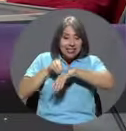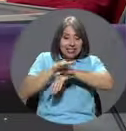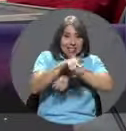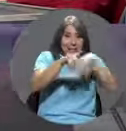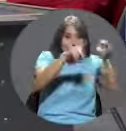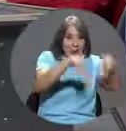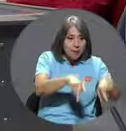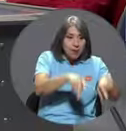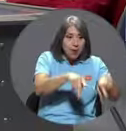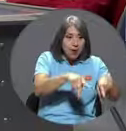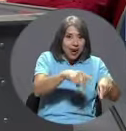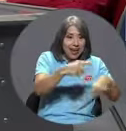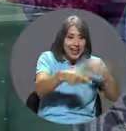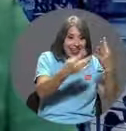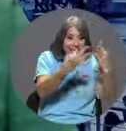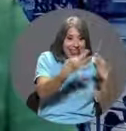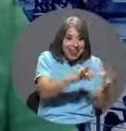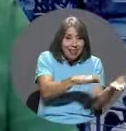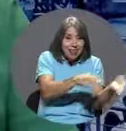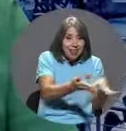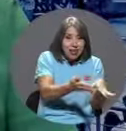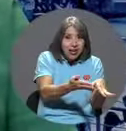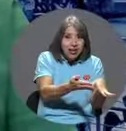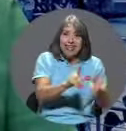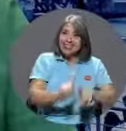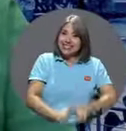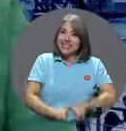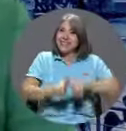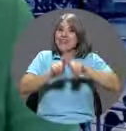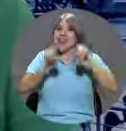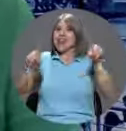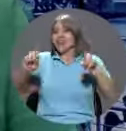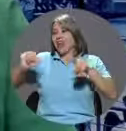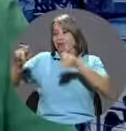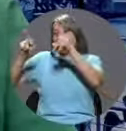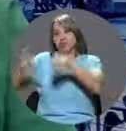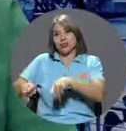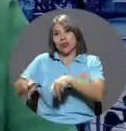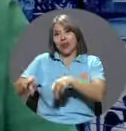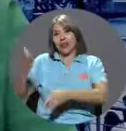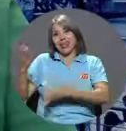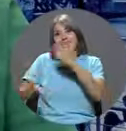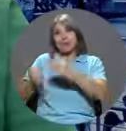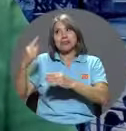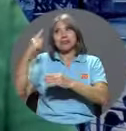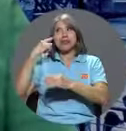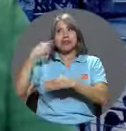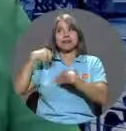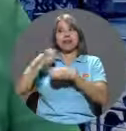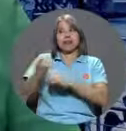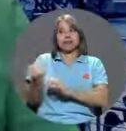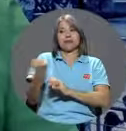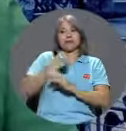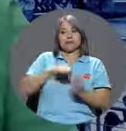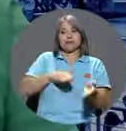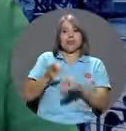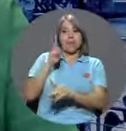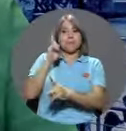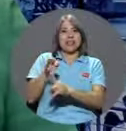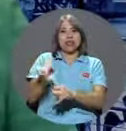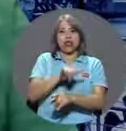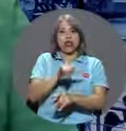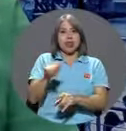una persona es absolutamente diferente al de otra persona, claro, que se suicide en el mismo día, ¿verdad? Pero bueno, sí hay